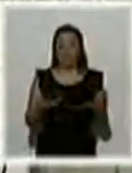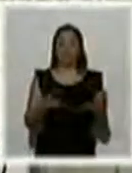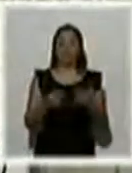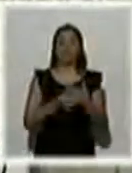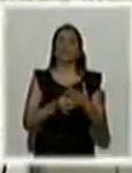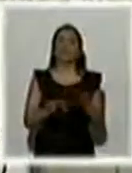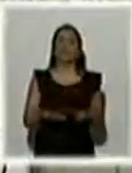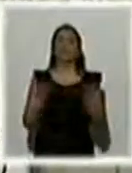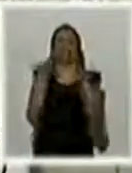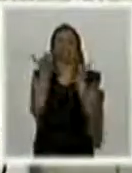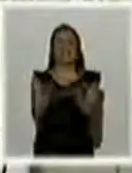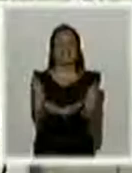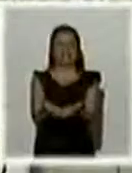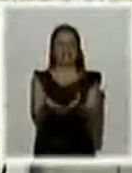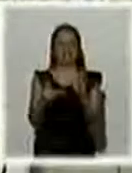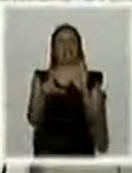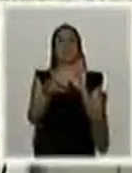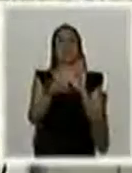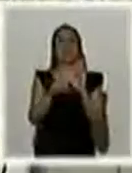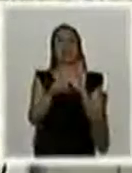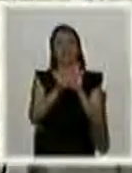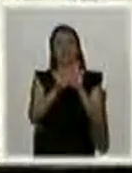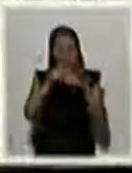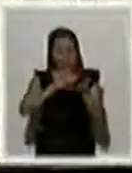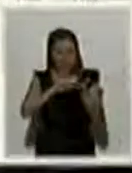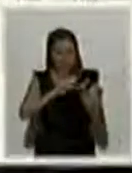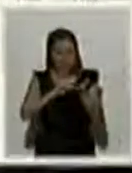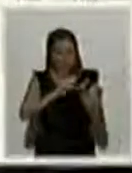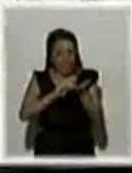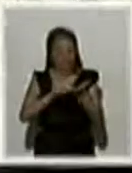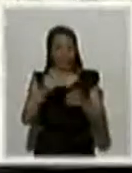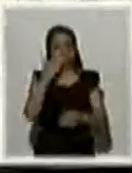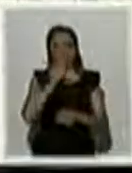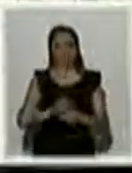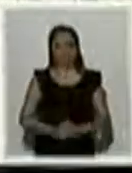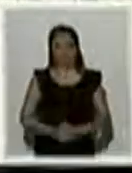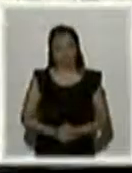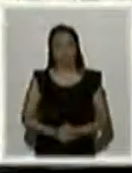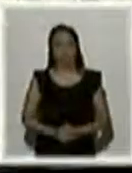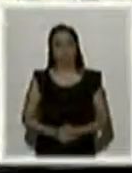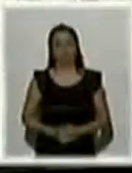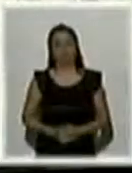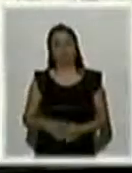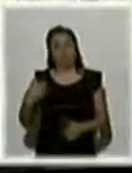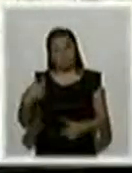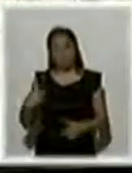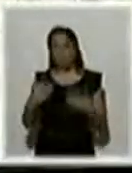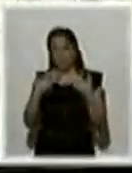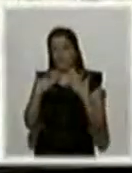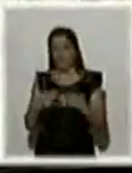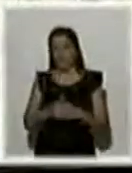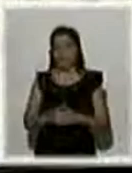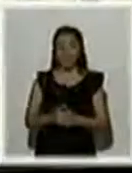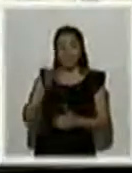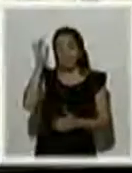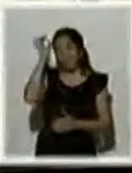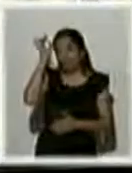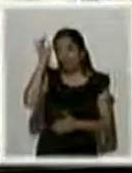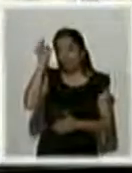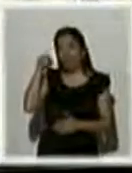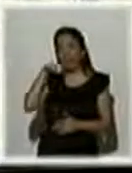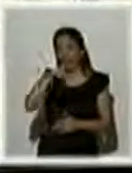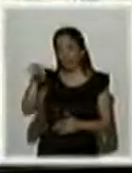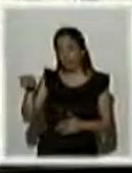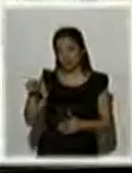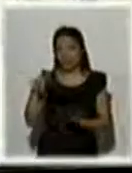la legislatura cordobesa. Muy bien, muchísimas gracias. Vamos a pedirles, pedimos disculpas a los candidatos, ya han